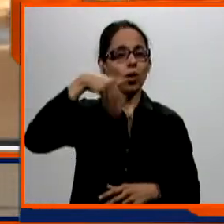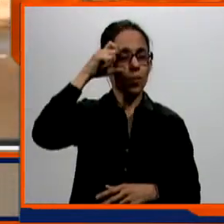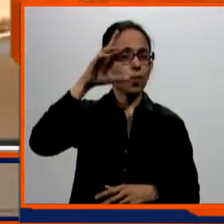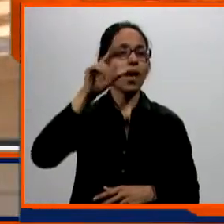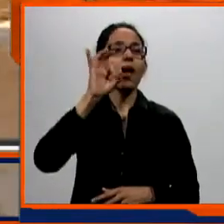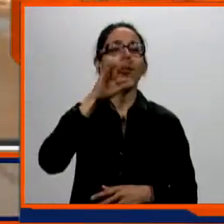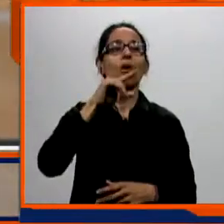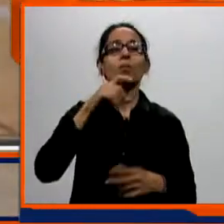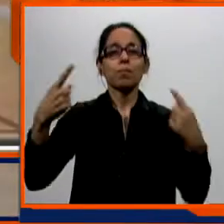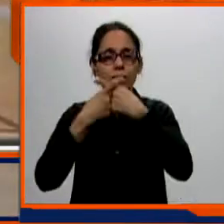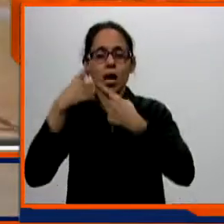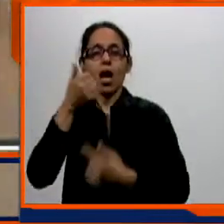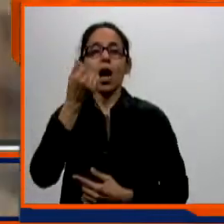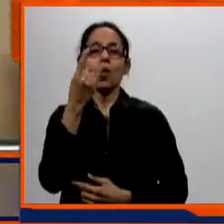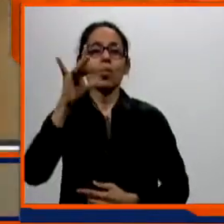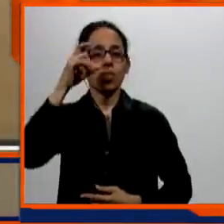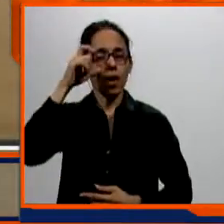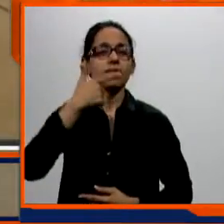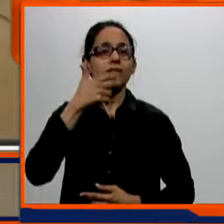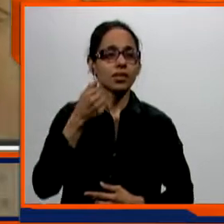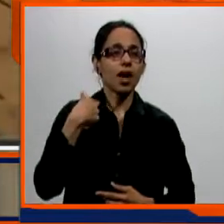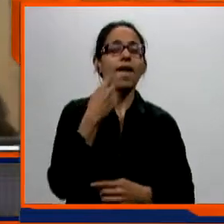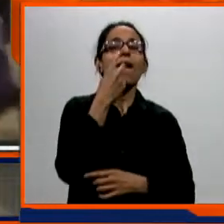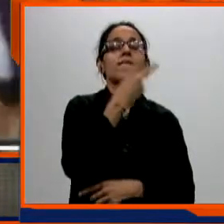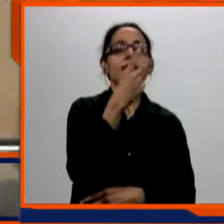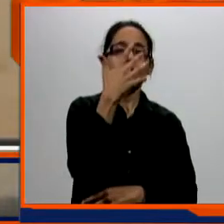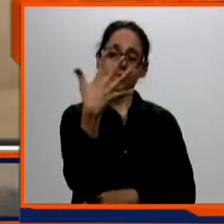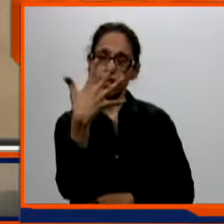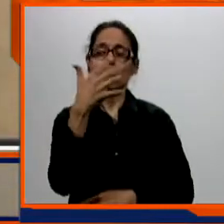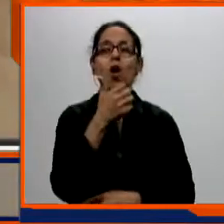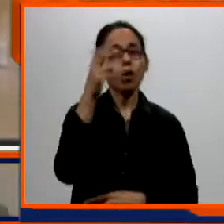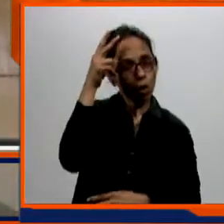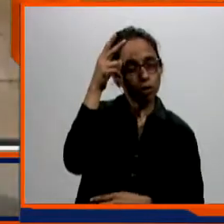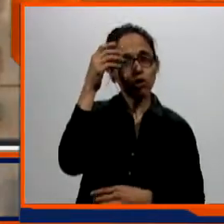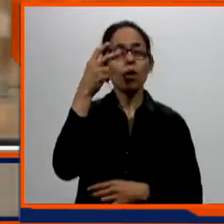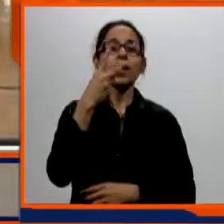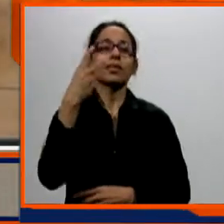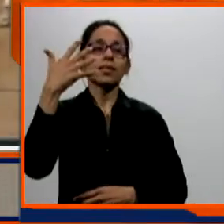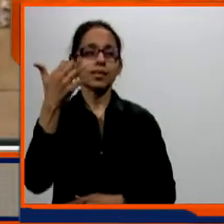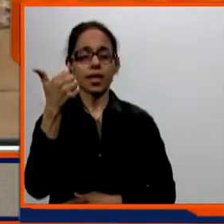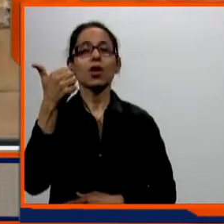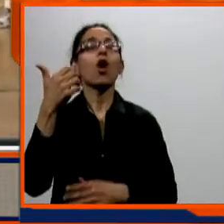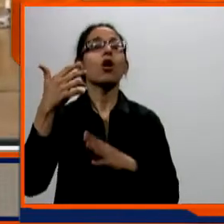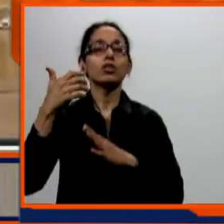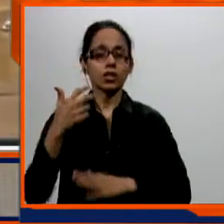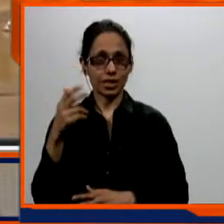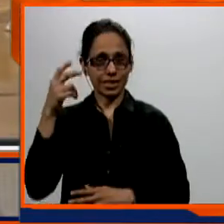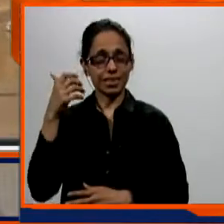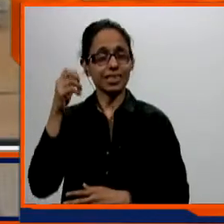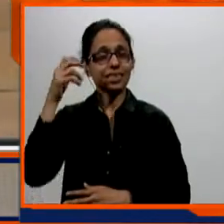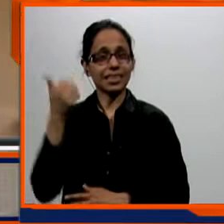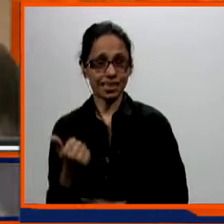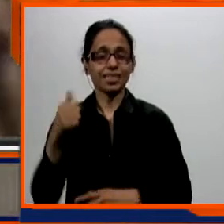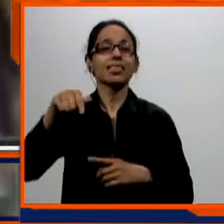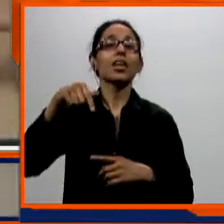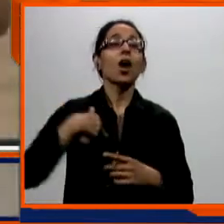se impuso frente a Udesa con parciales de 25-8 y 25-6. 2 sets a 0 en el microestadio número 3